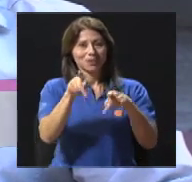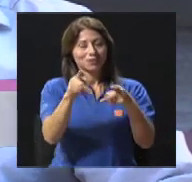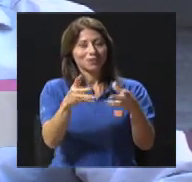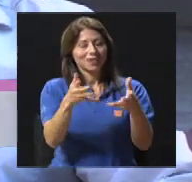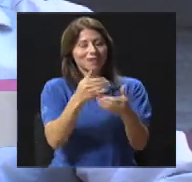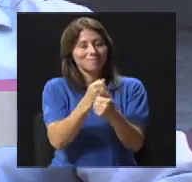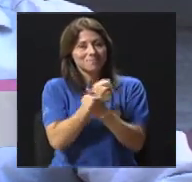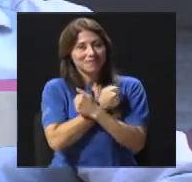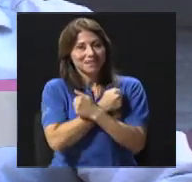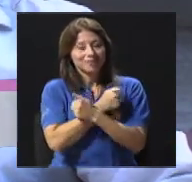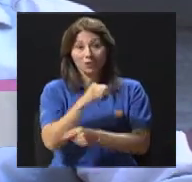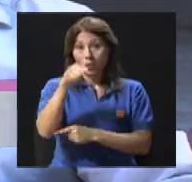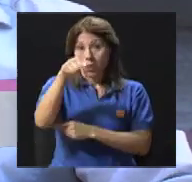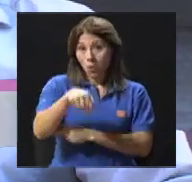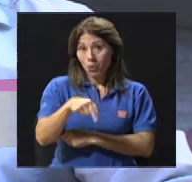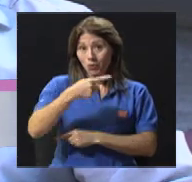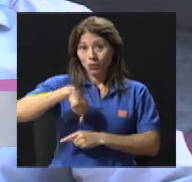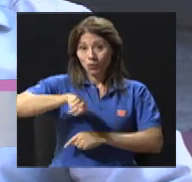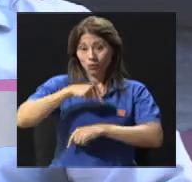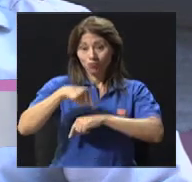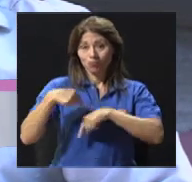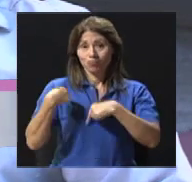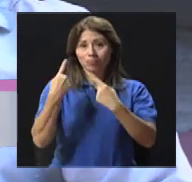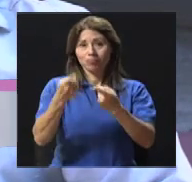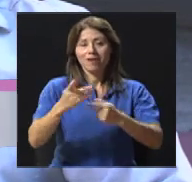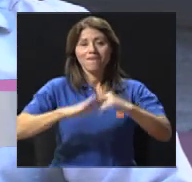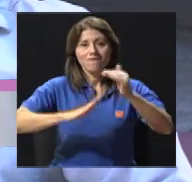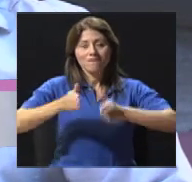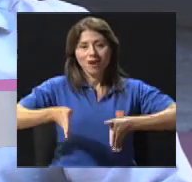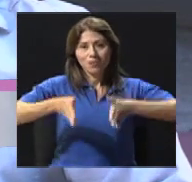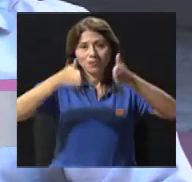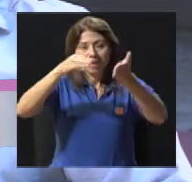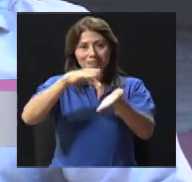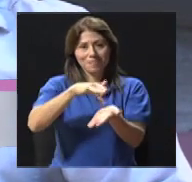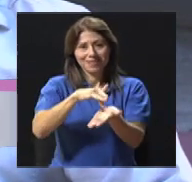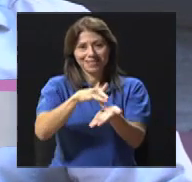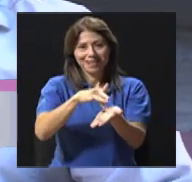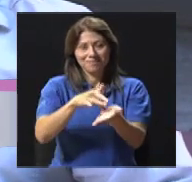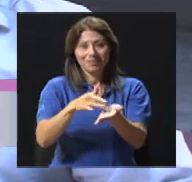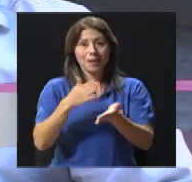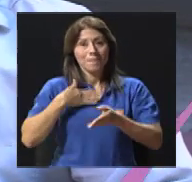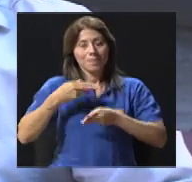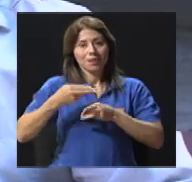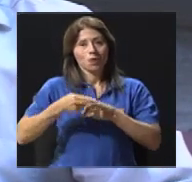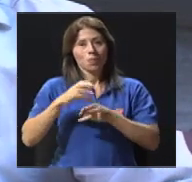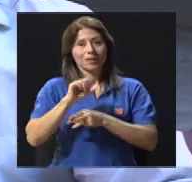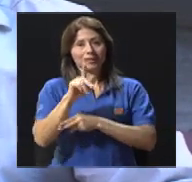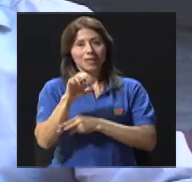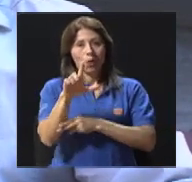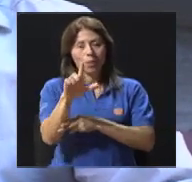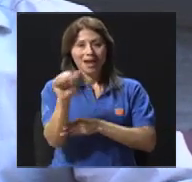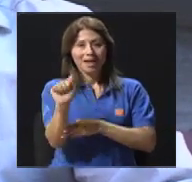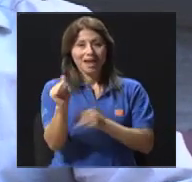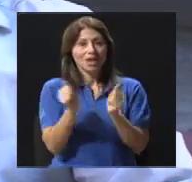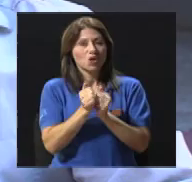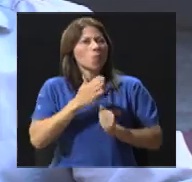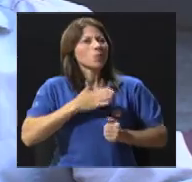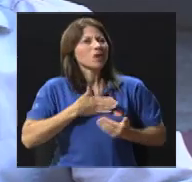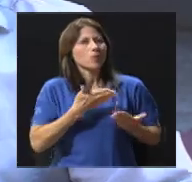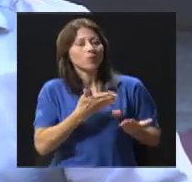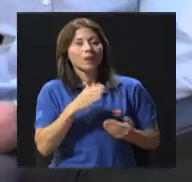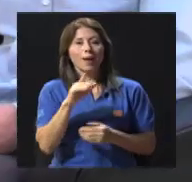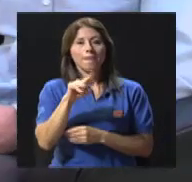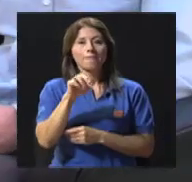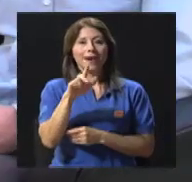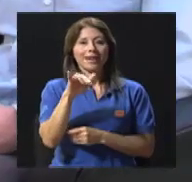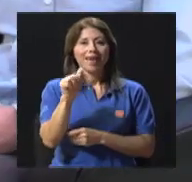queridos. El día de hoy estaremos hasta media hora desde la Facultad de Medicina acompañándoles. Mi nombre es Saúl Aguilar y conmigo se